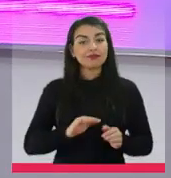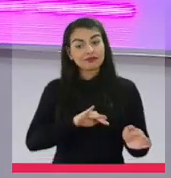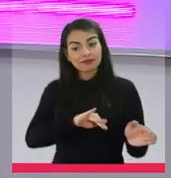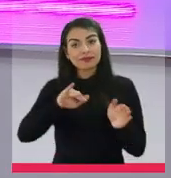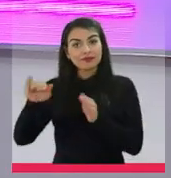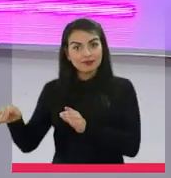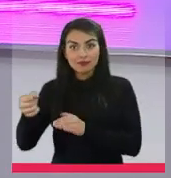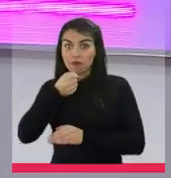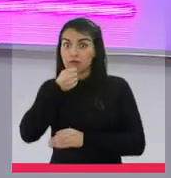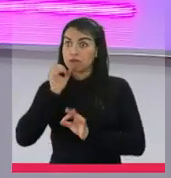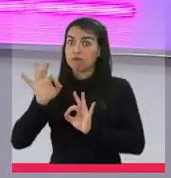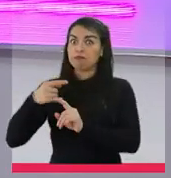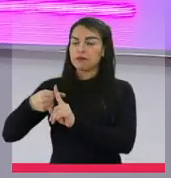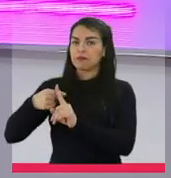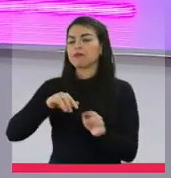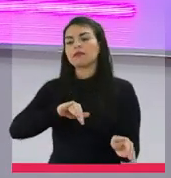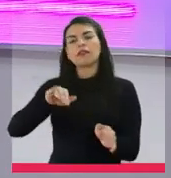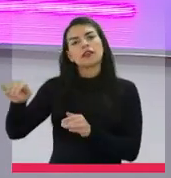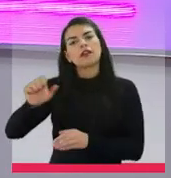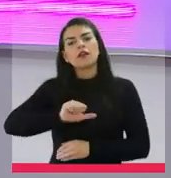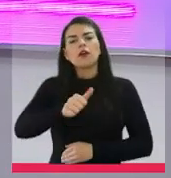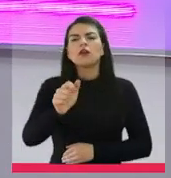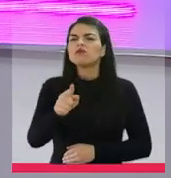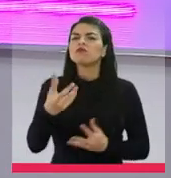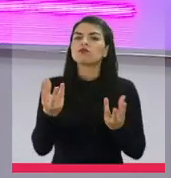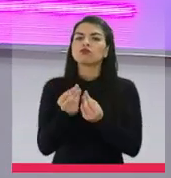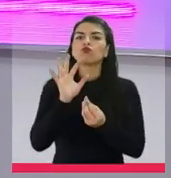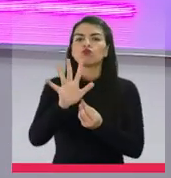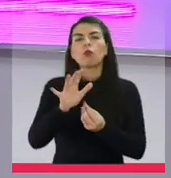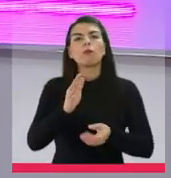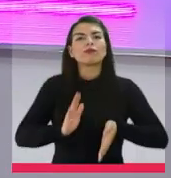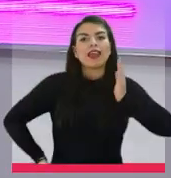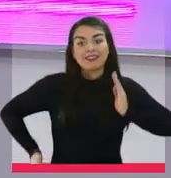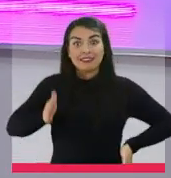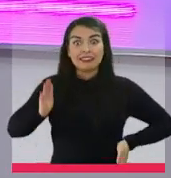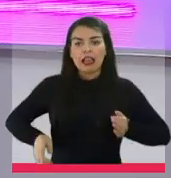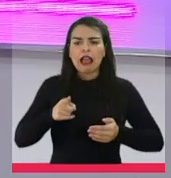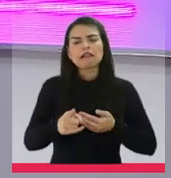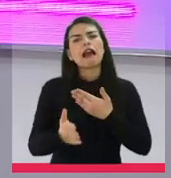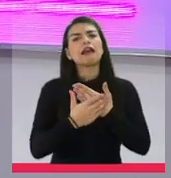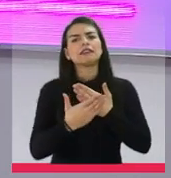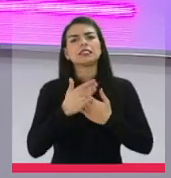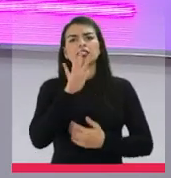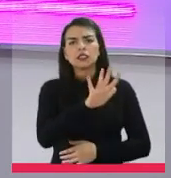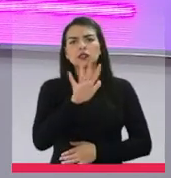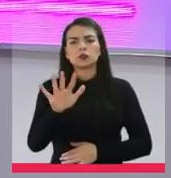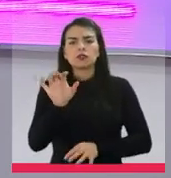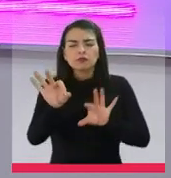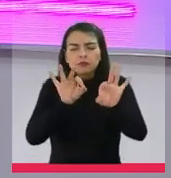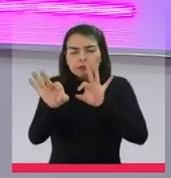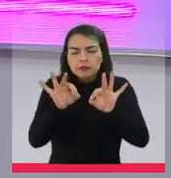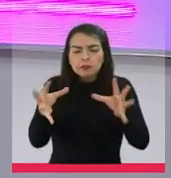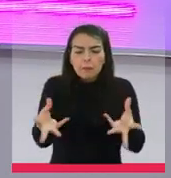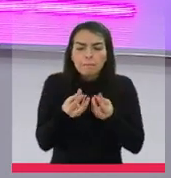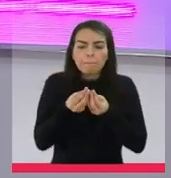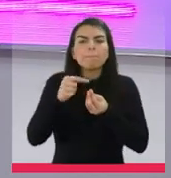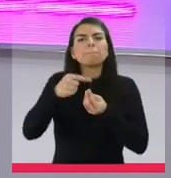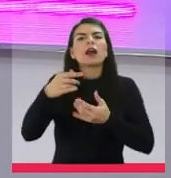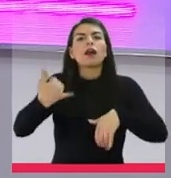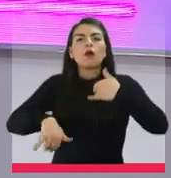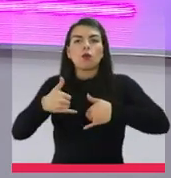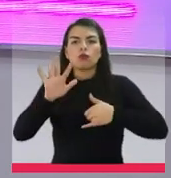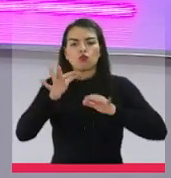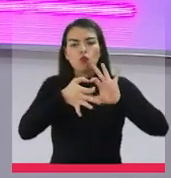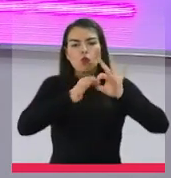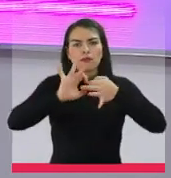La Federación Colombiana de Atletismo dio a conocer el listado de 55 atletas preseleccionados para los Juegos Olímpicos de Tokio 2020. 9 de